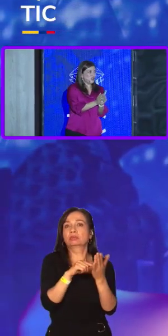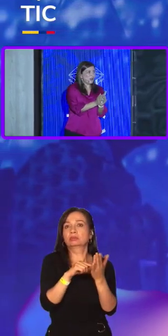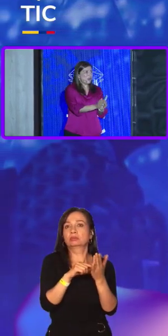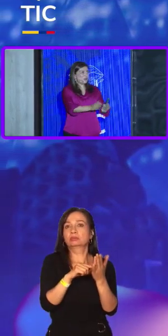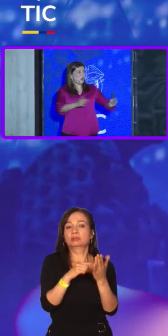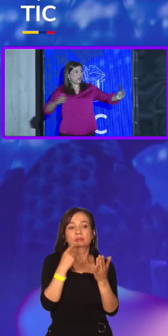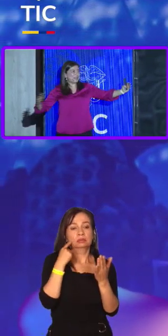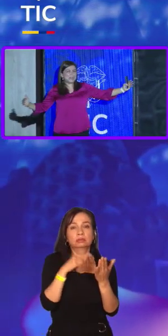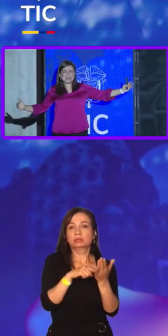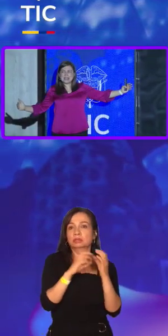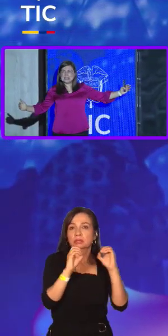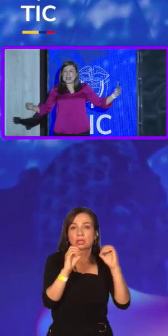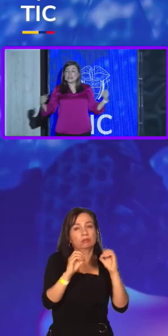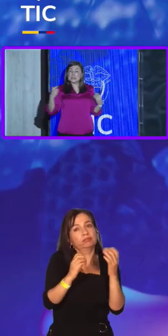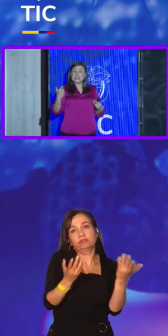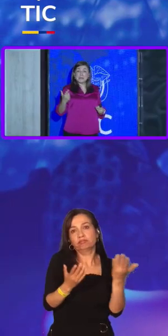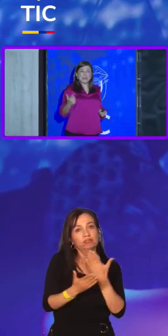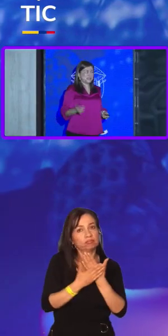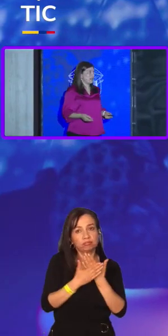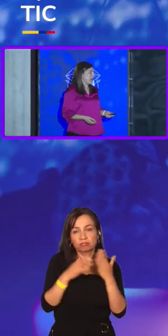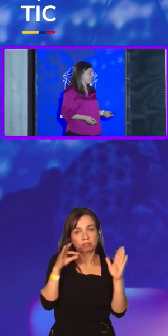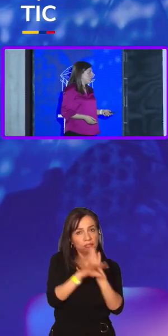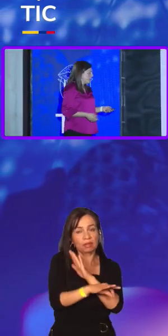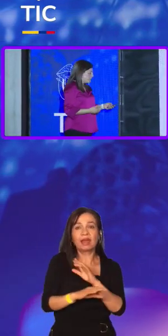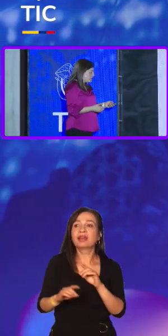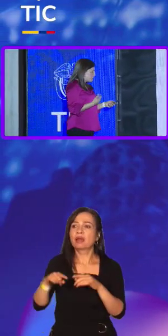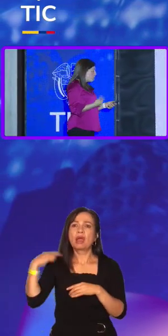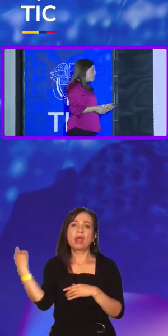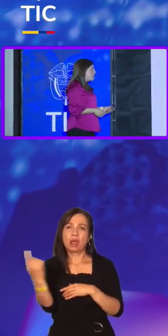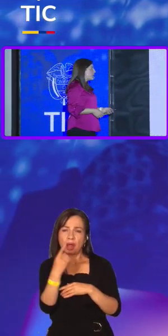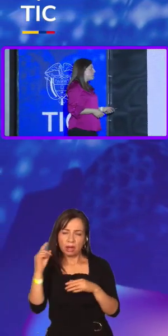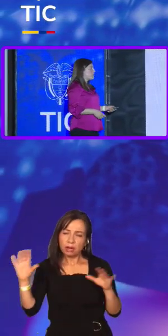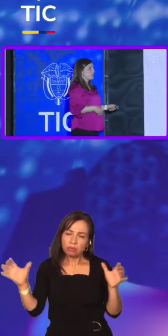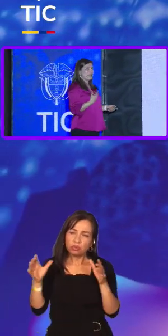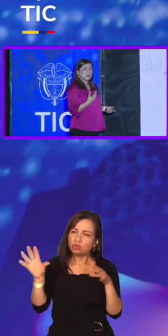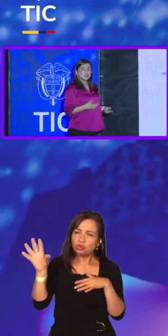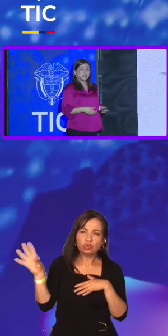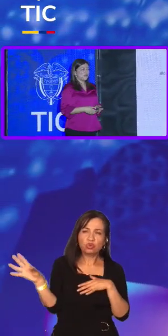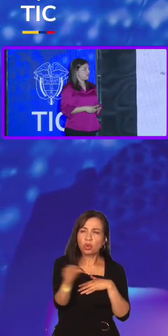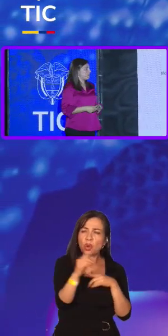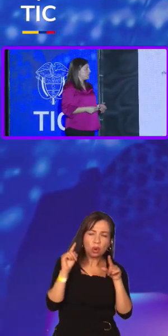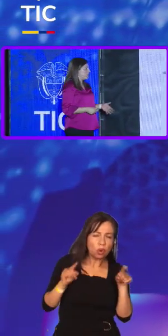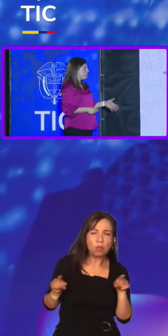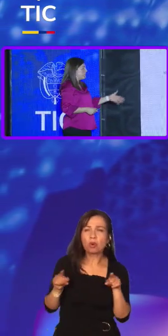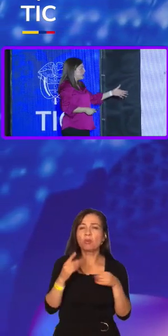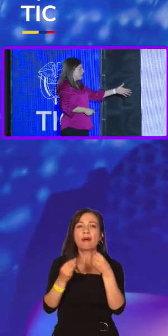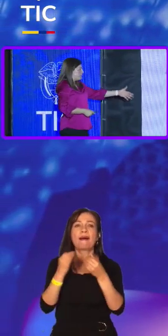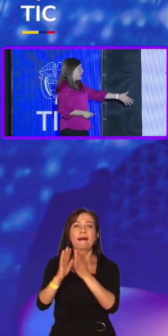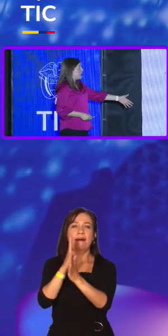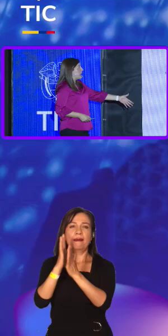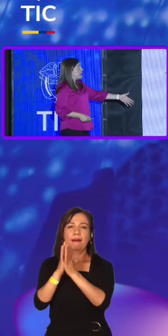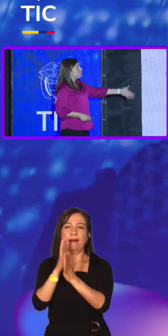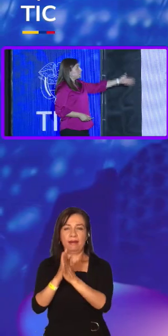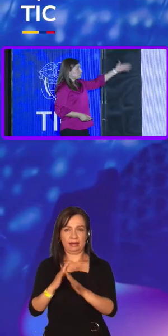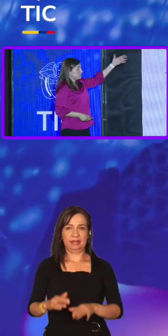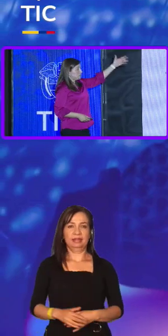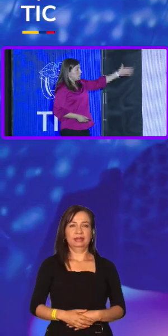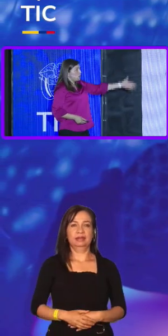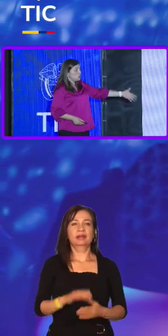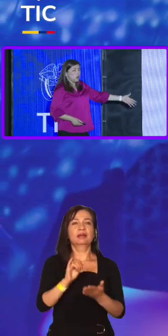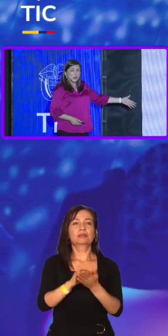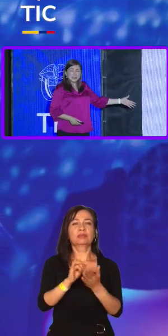mucho. Si yo veo toda la tendencia, eso sí me dice algo. Entonces, ¿cómo convertimos los datos en información? Para